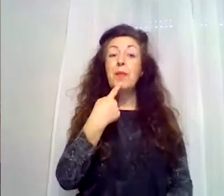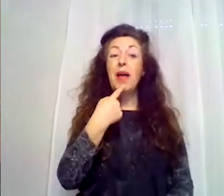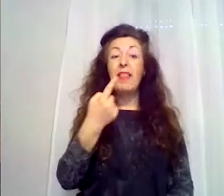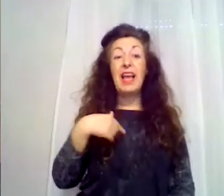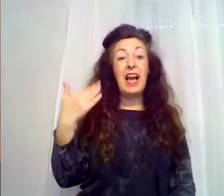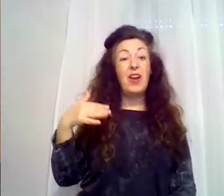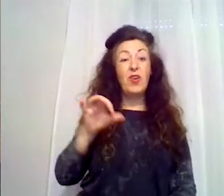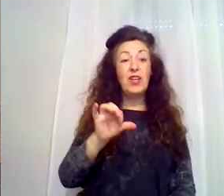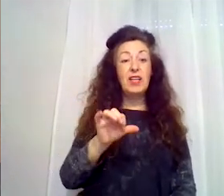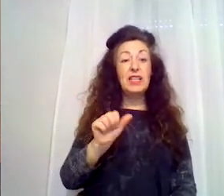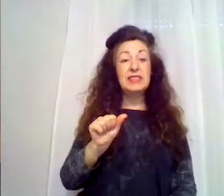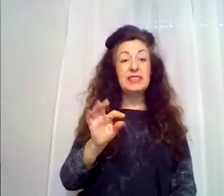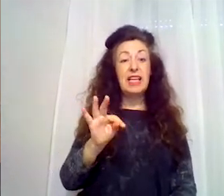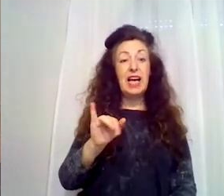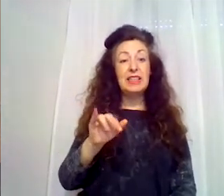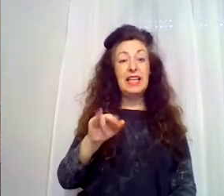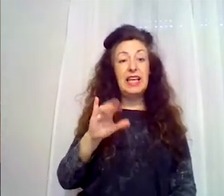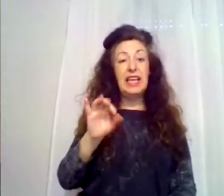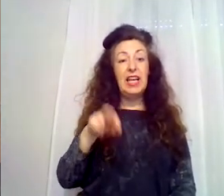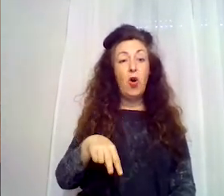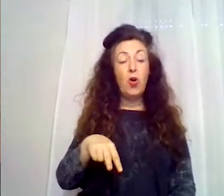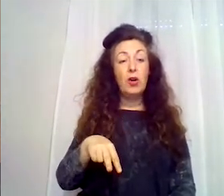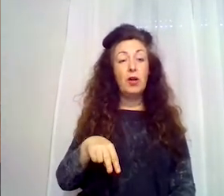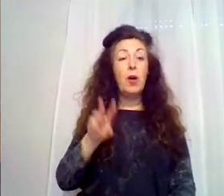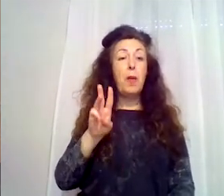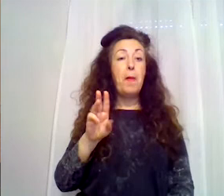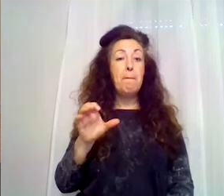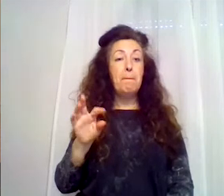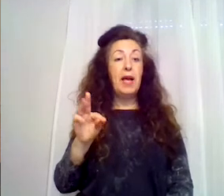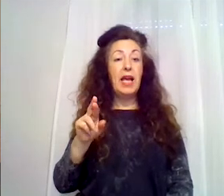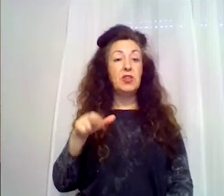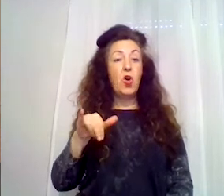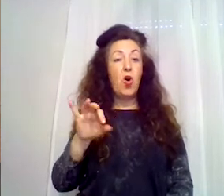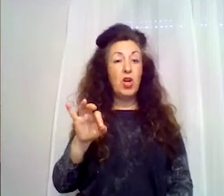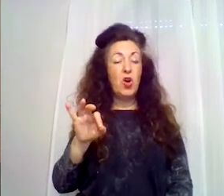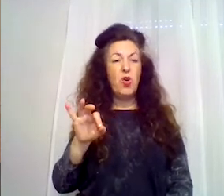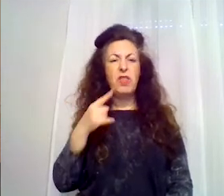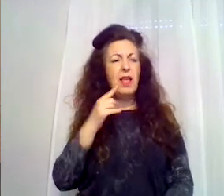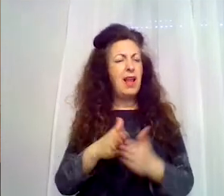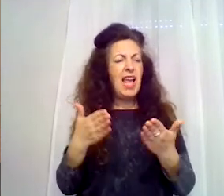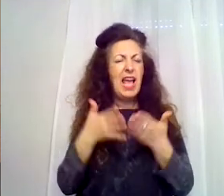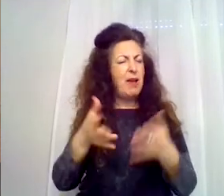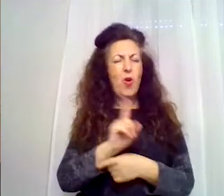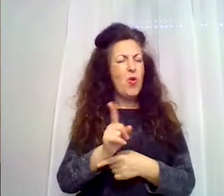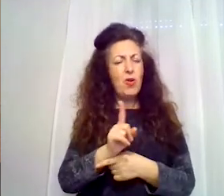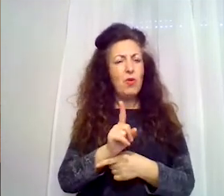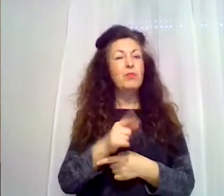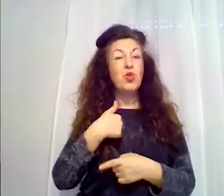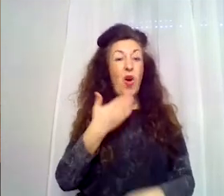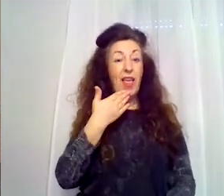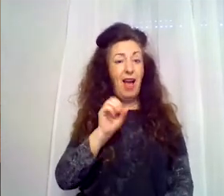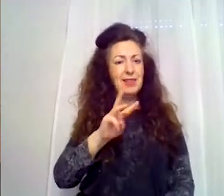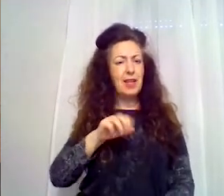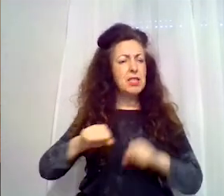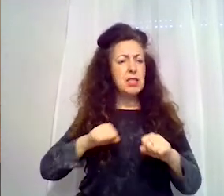en realidad una máscara de Marlowe y que Marlowe hubiera seguido escribiendo, porque realmente parece muy difícil